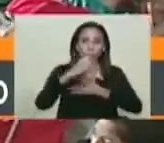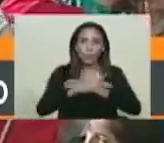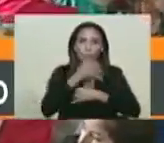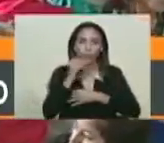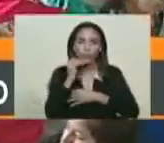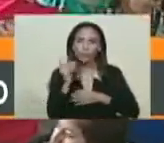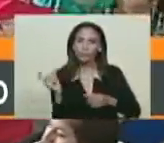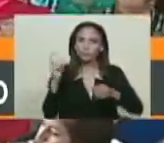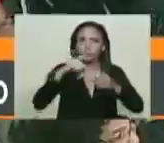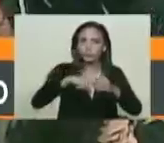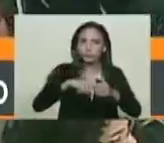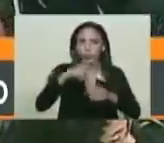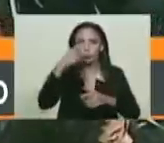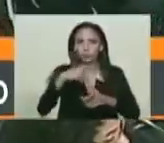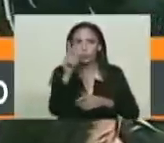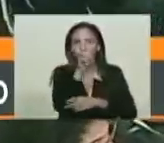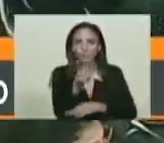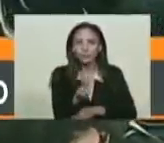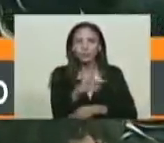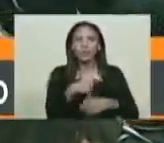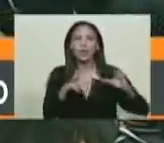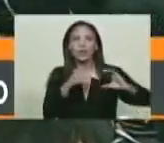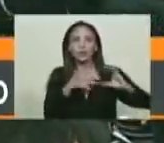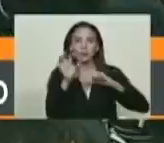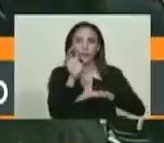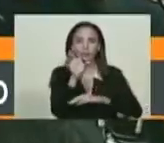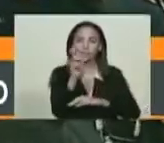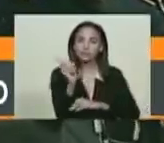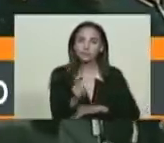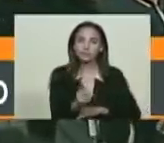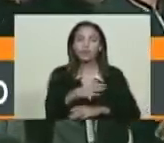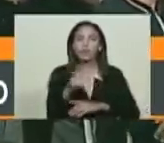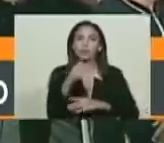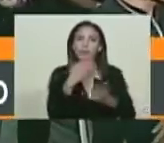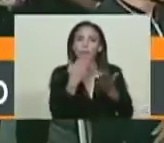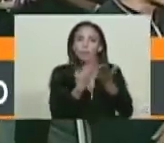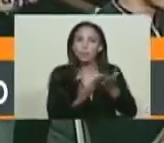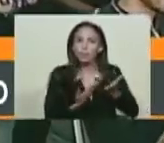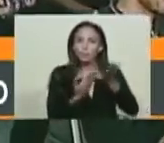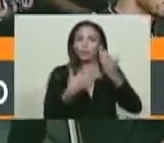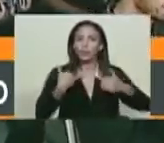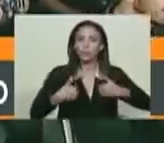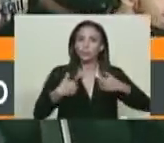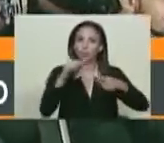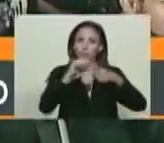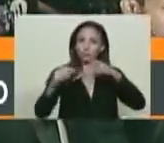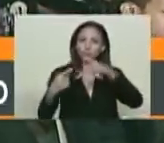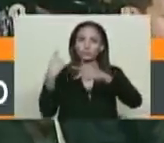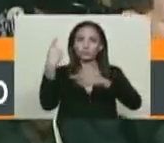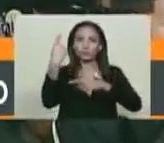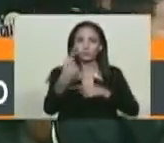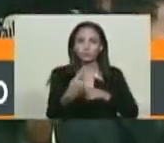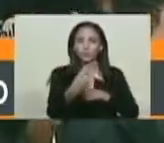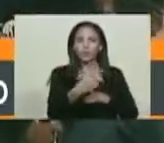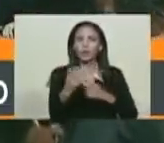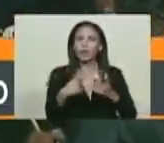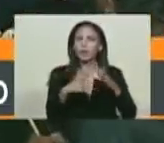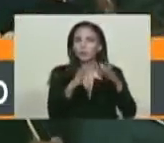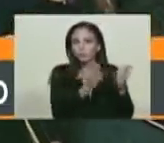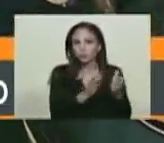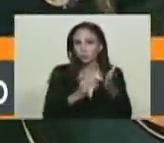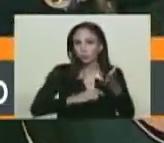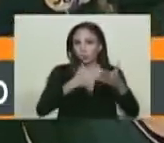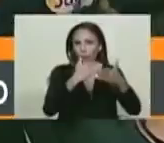del Movimiento Somos Venezuela, carné de la patria. Y proponerle para el miércoles de la semana que viene, presidente, en su agenda,